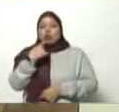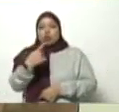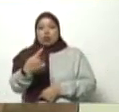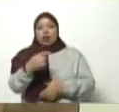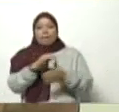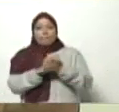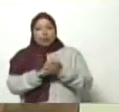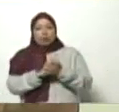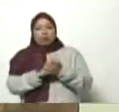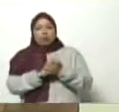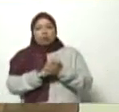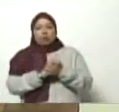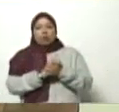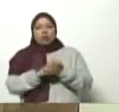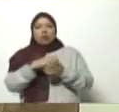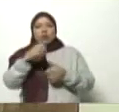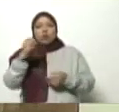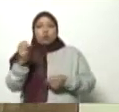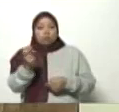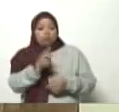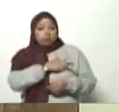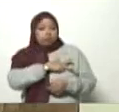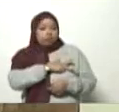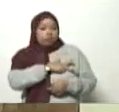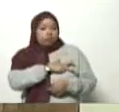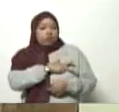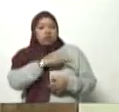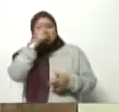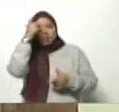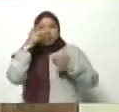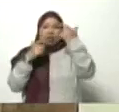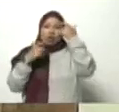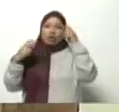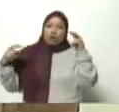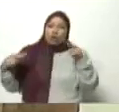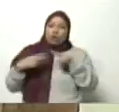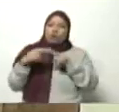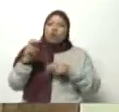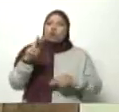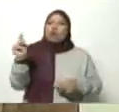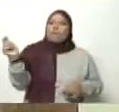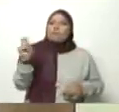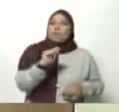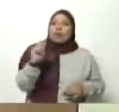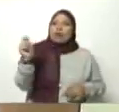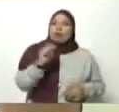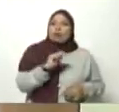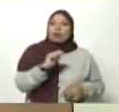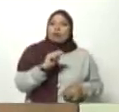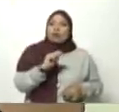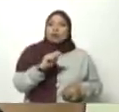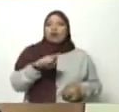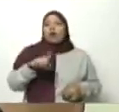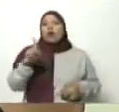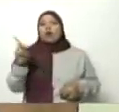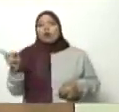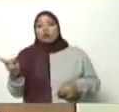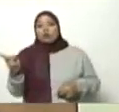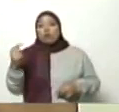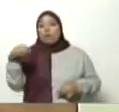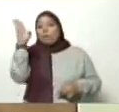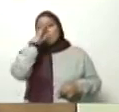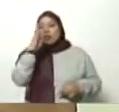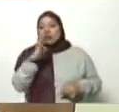compañero Lula, presidente, y el comandante Chávez, ellos se reunían cada 2 meses. Una reunión aquí y otra allá, somos